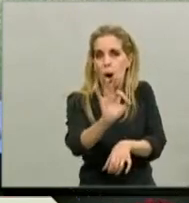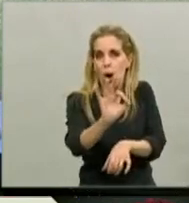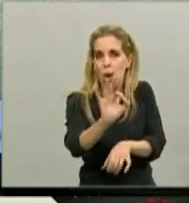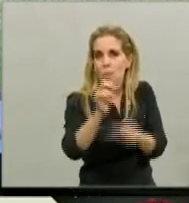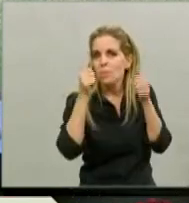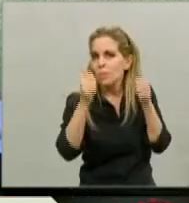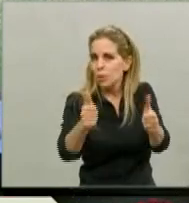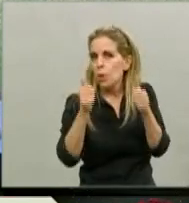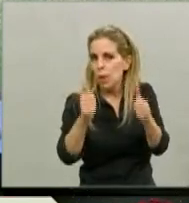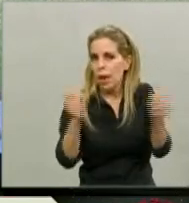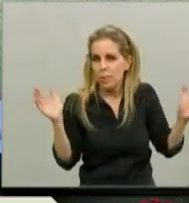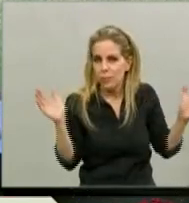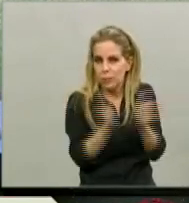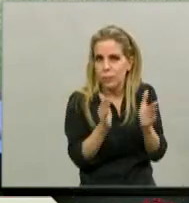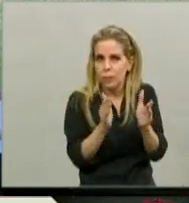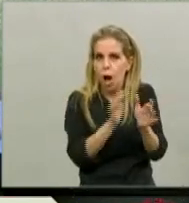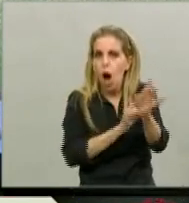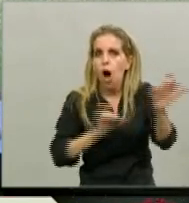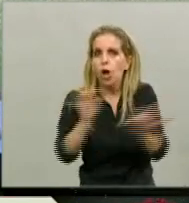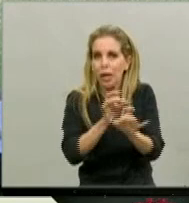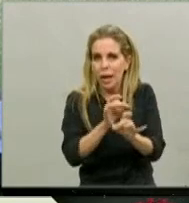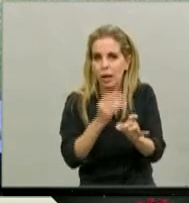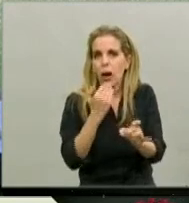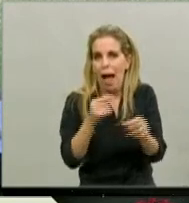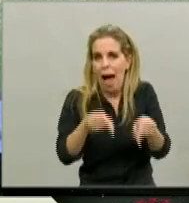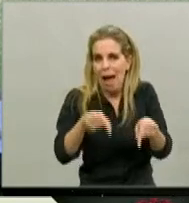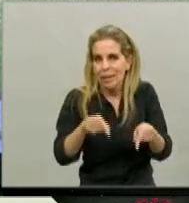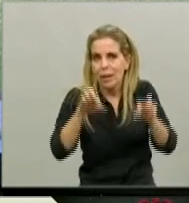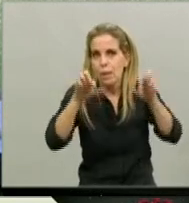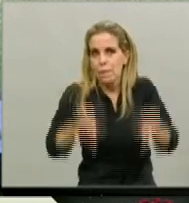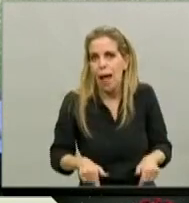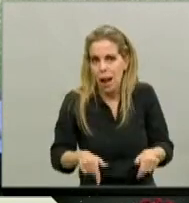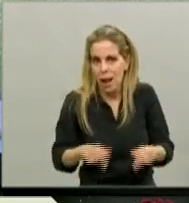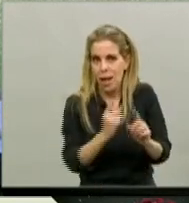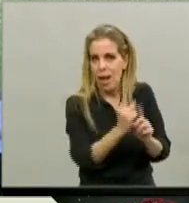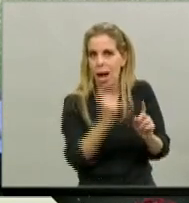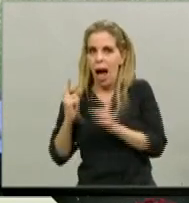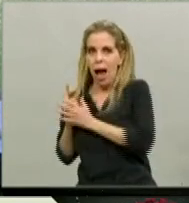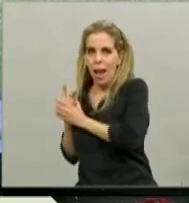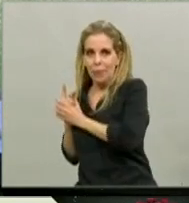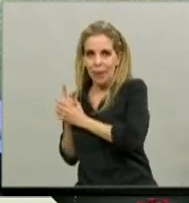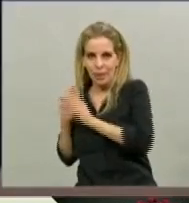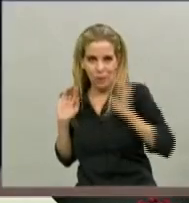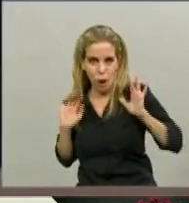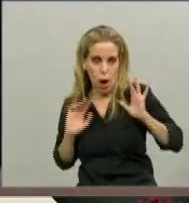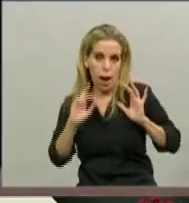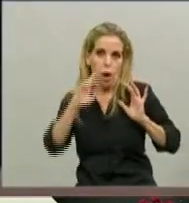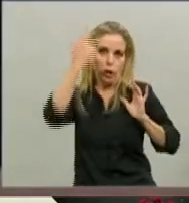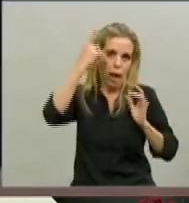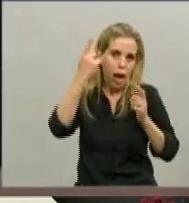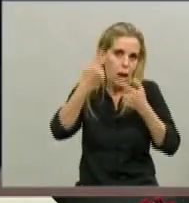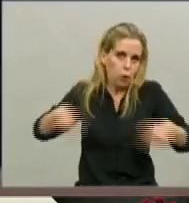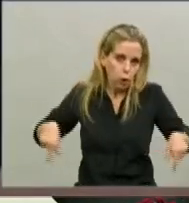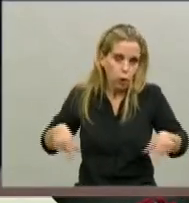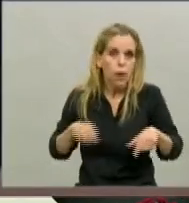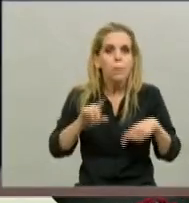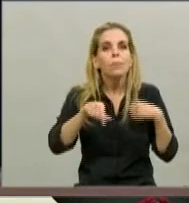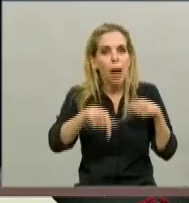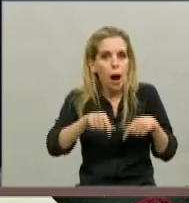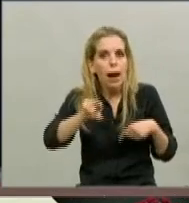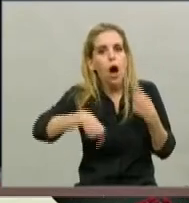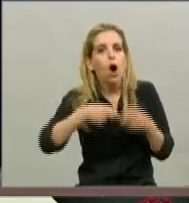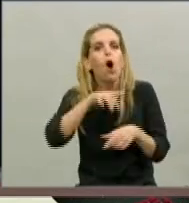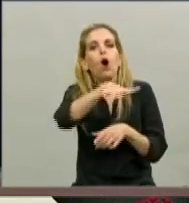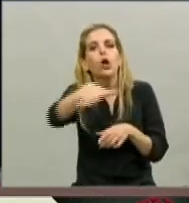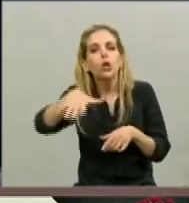cayó drásticamente gracias a esta detección y aislamiento. Lo mismo ya lo tenemos en todos los otros barrios vulnerables de la